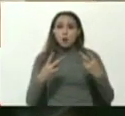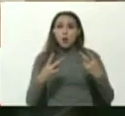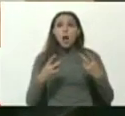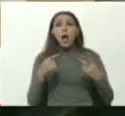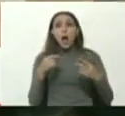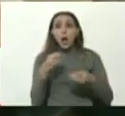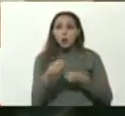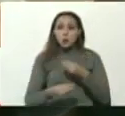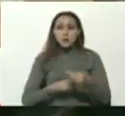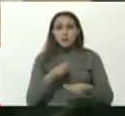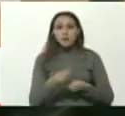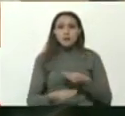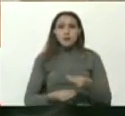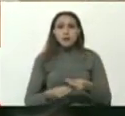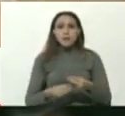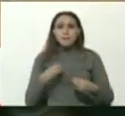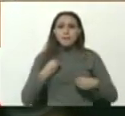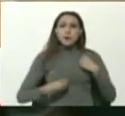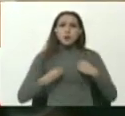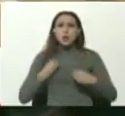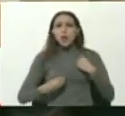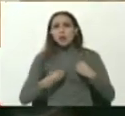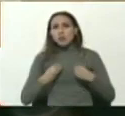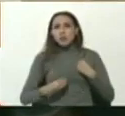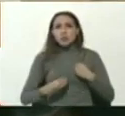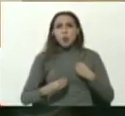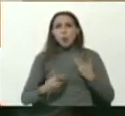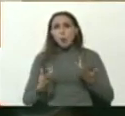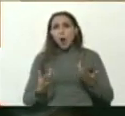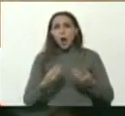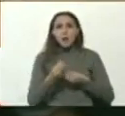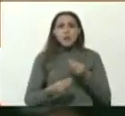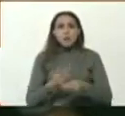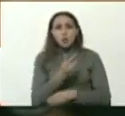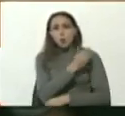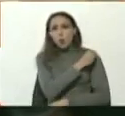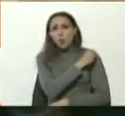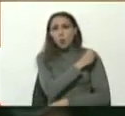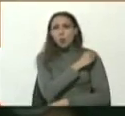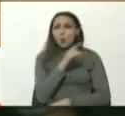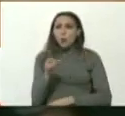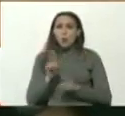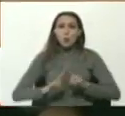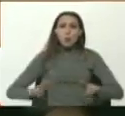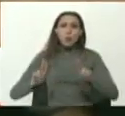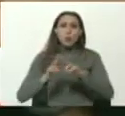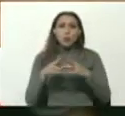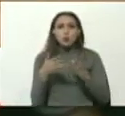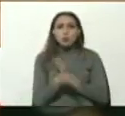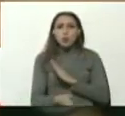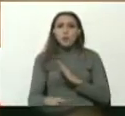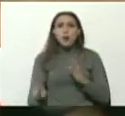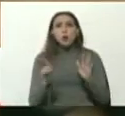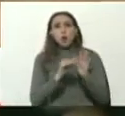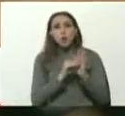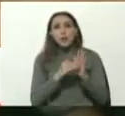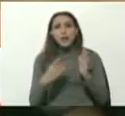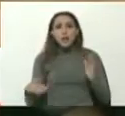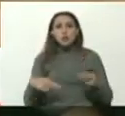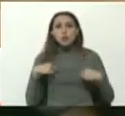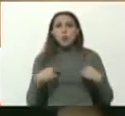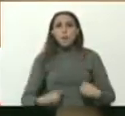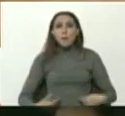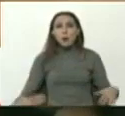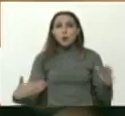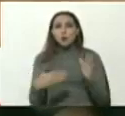alta comisionada sobre, y cito, el impacto potencialmente severo en los derechos humanos del nuevo conjunto